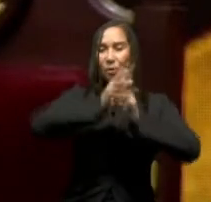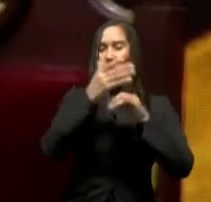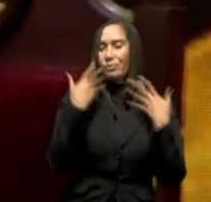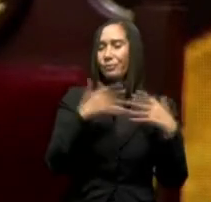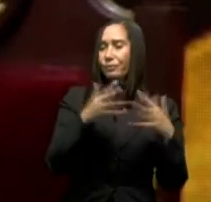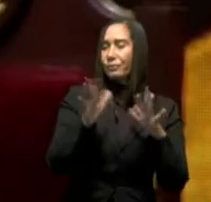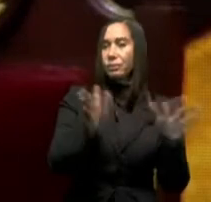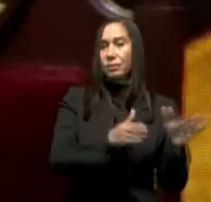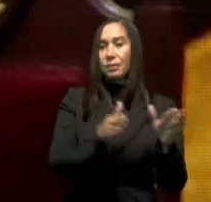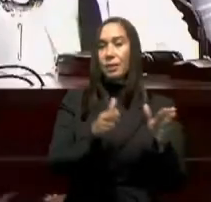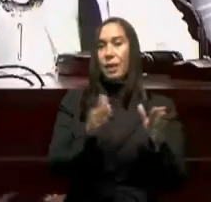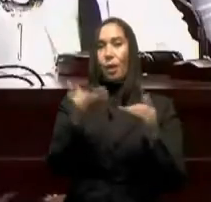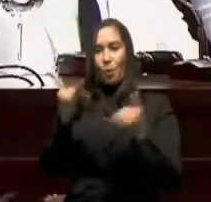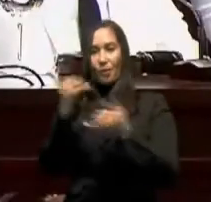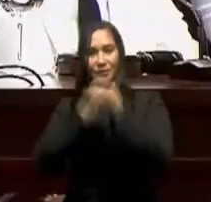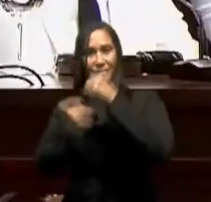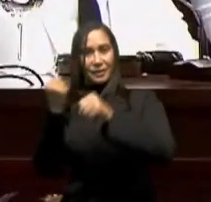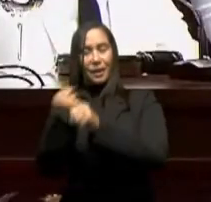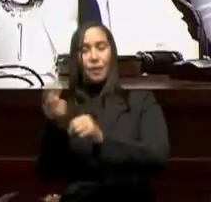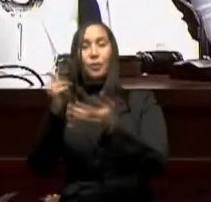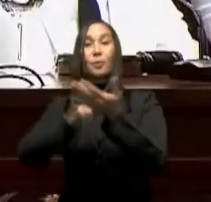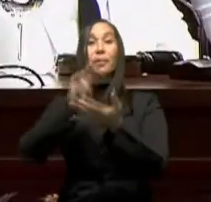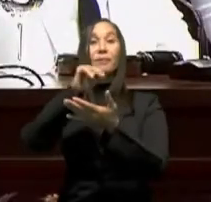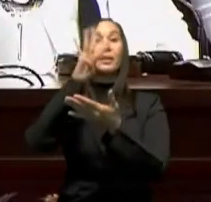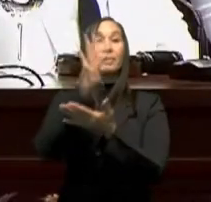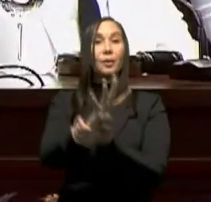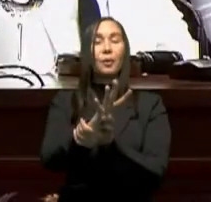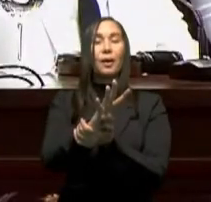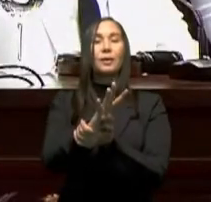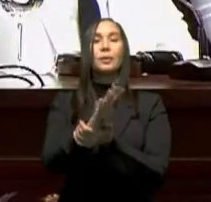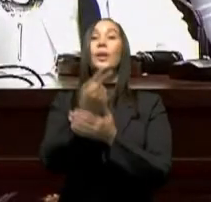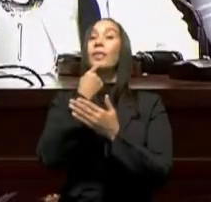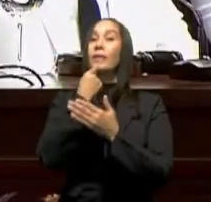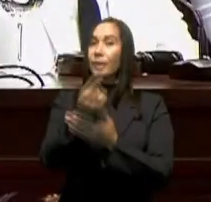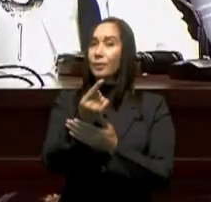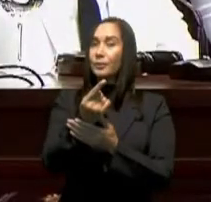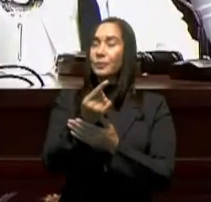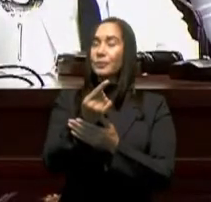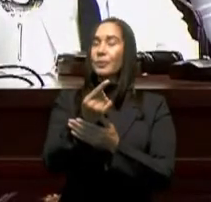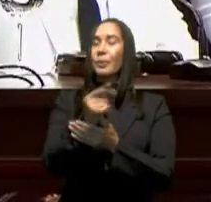COVID. Y este año 2024, les